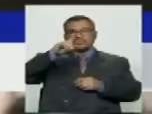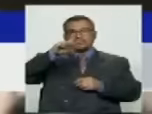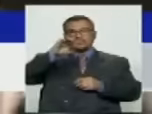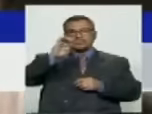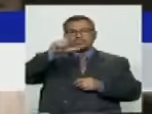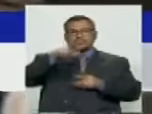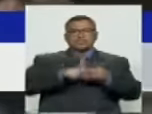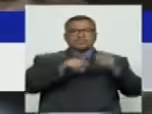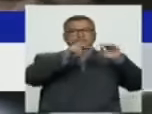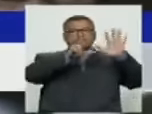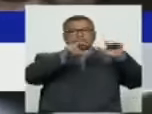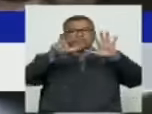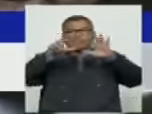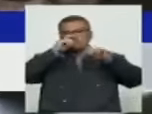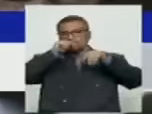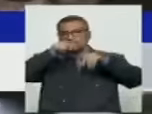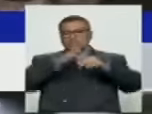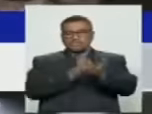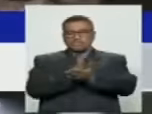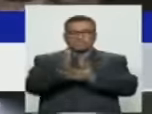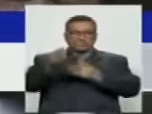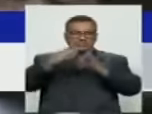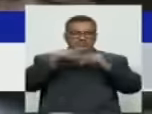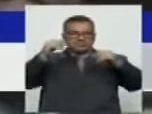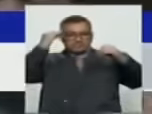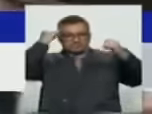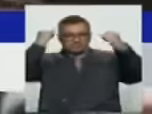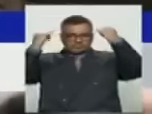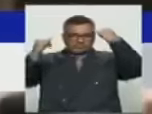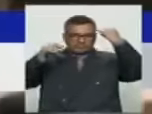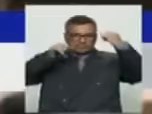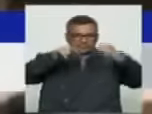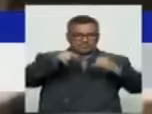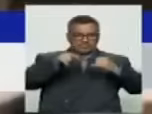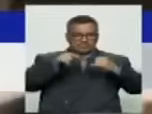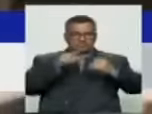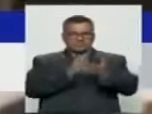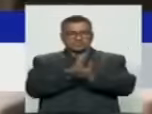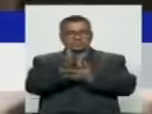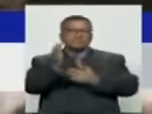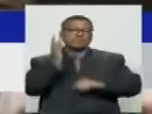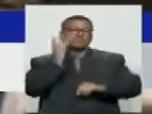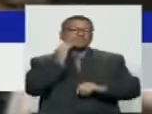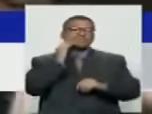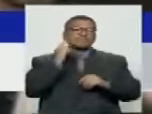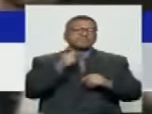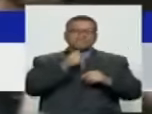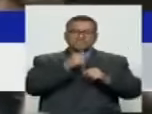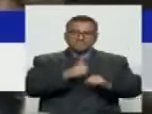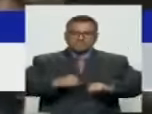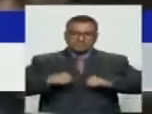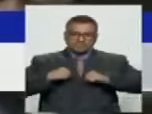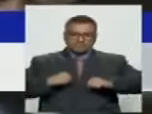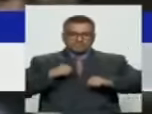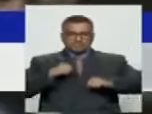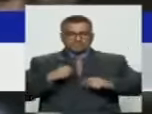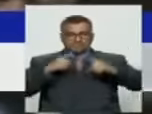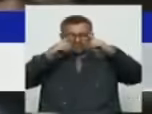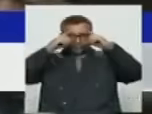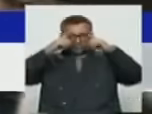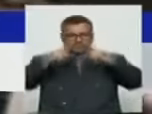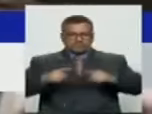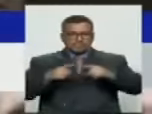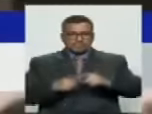98 años es seguir sus ideas, es seguir su ejemplo, su gallardía, su